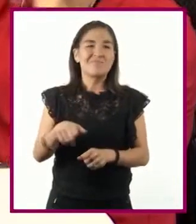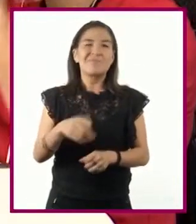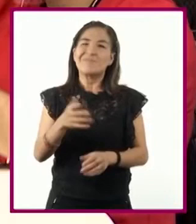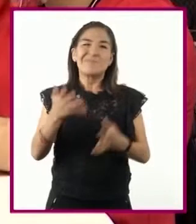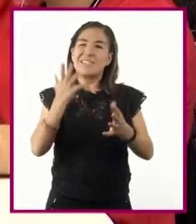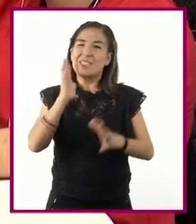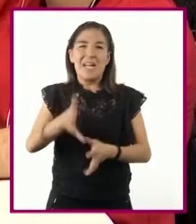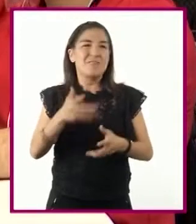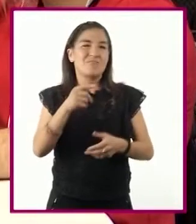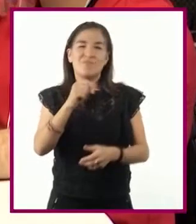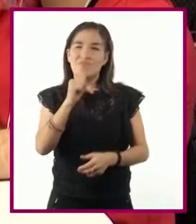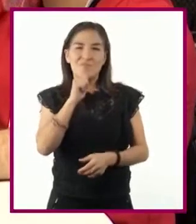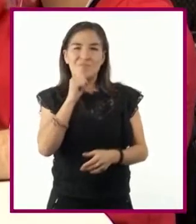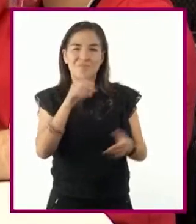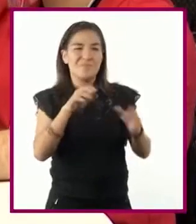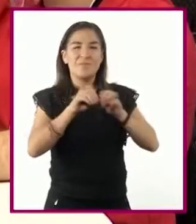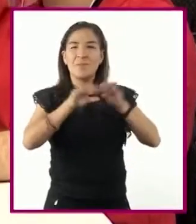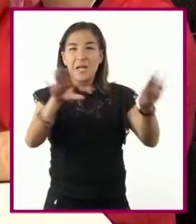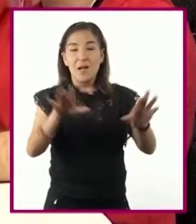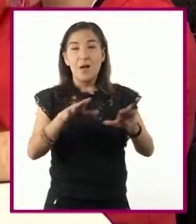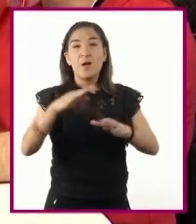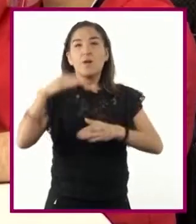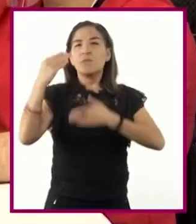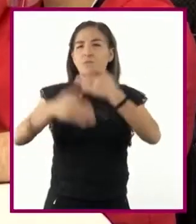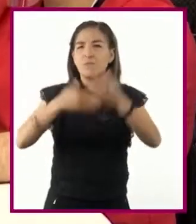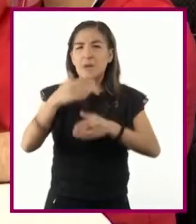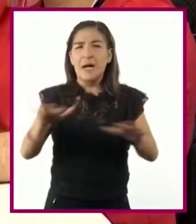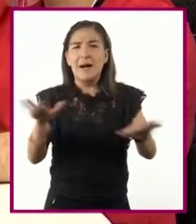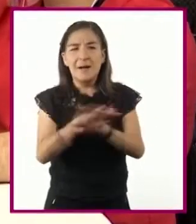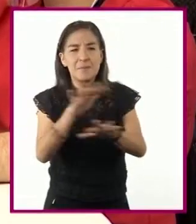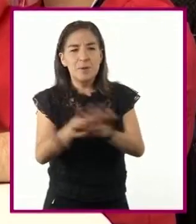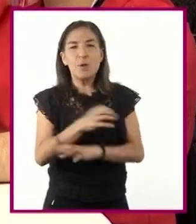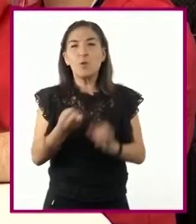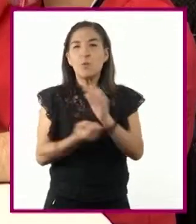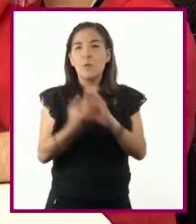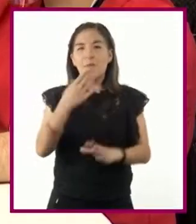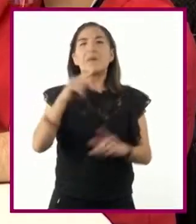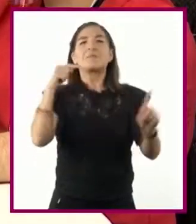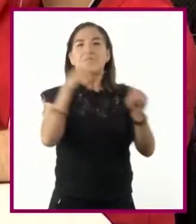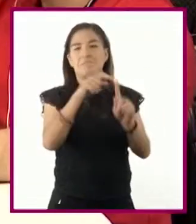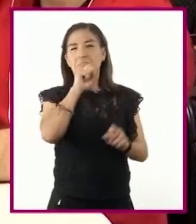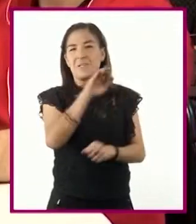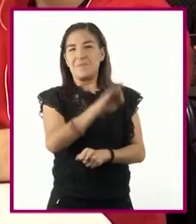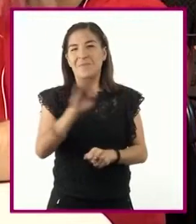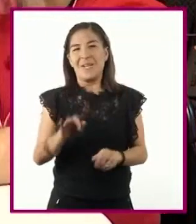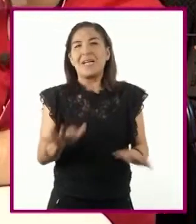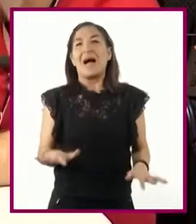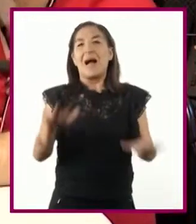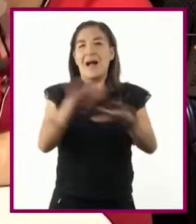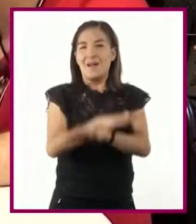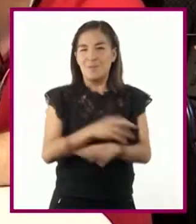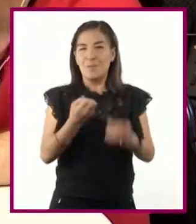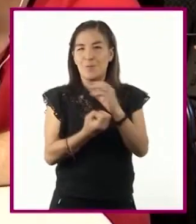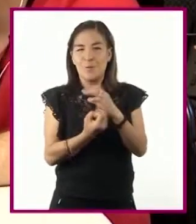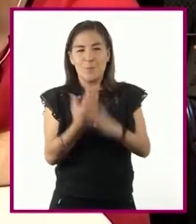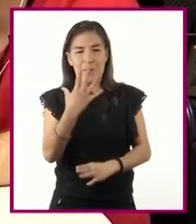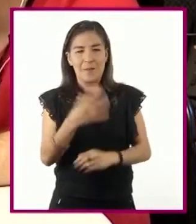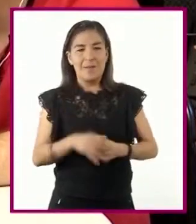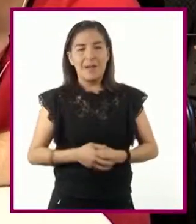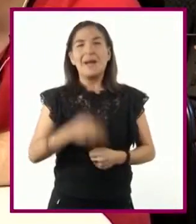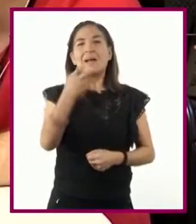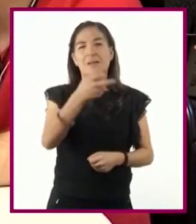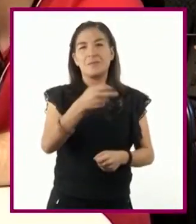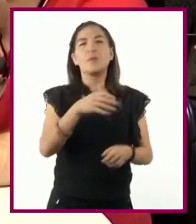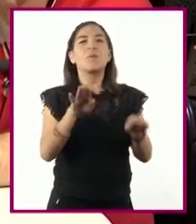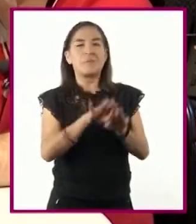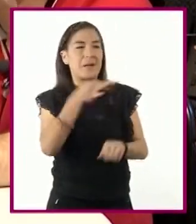desactualizado. Si se va actualizando, ahí mismo se señala la fecha de actualización, lo cual es una señal